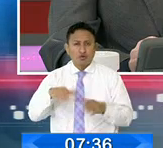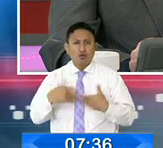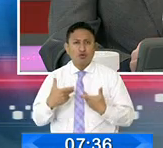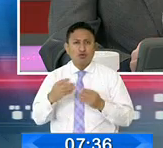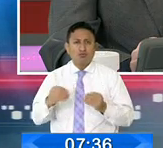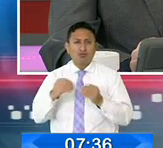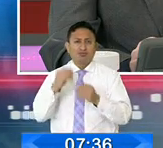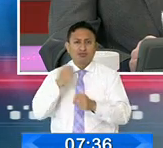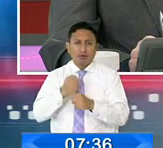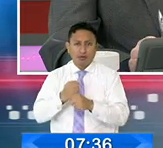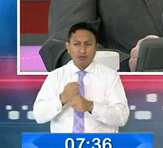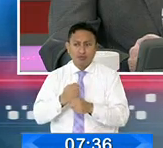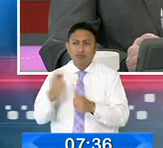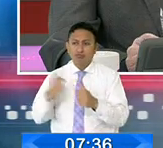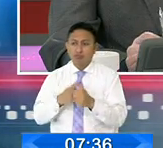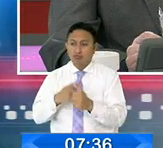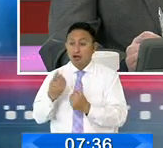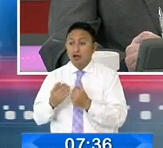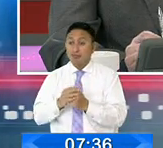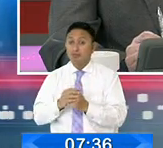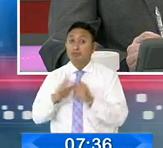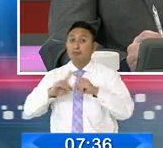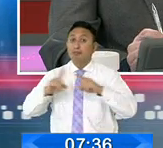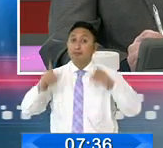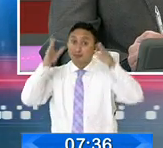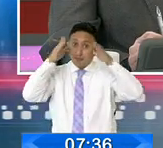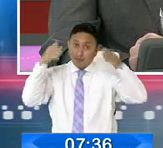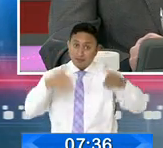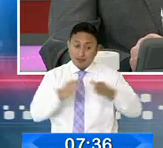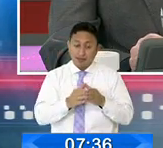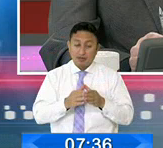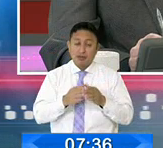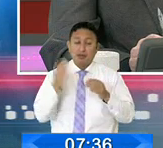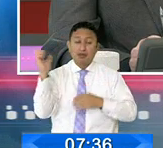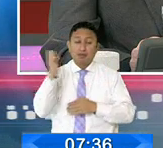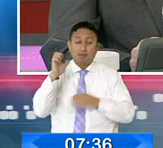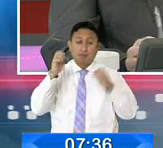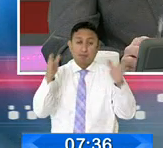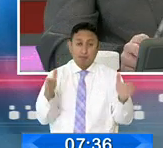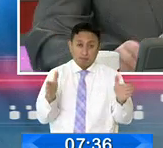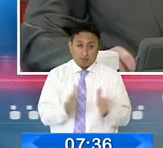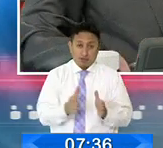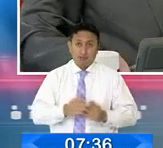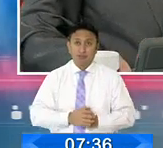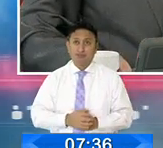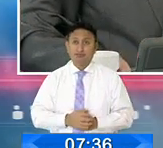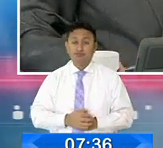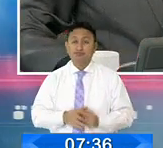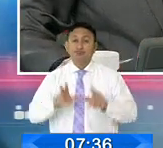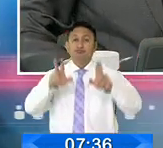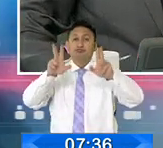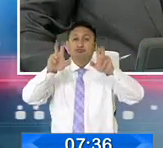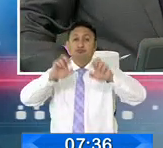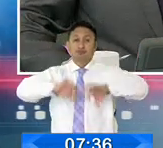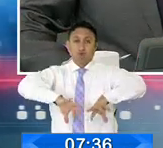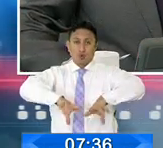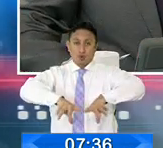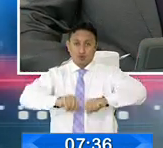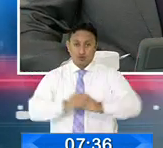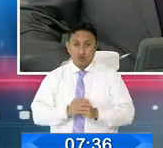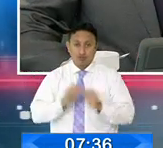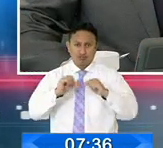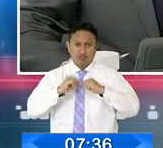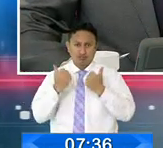en este momento lo que tenemos que hacer es trabajar con los pequeños y con los medianos. Tema de la corrupción,